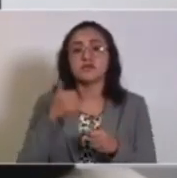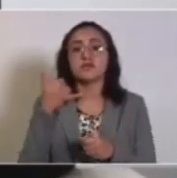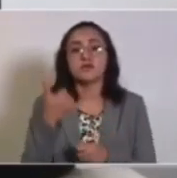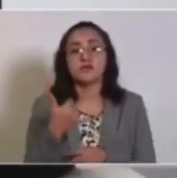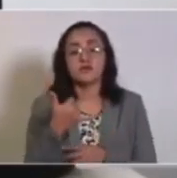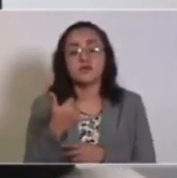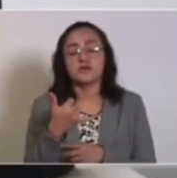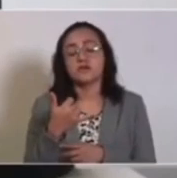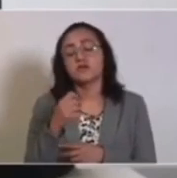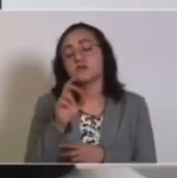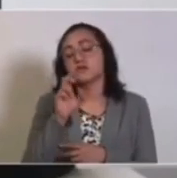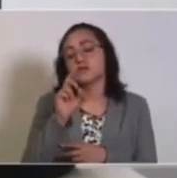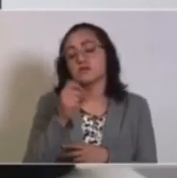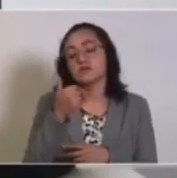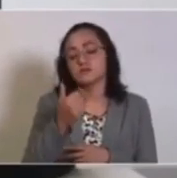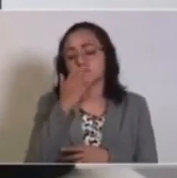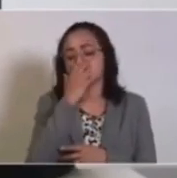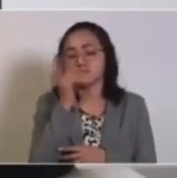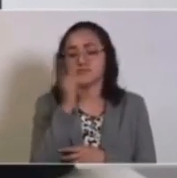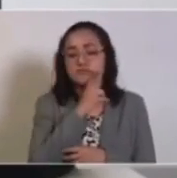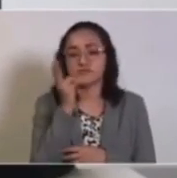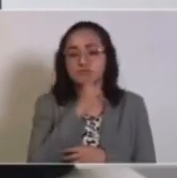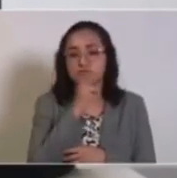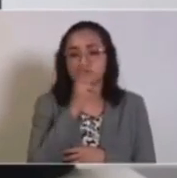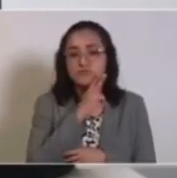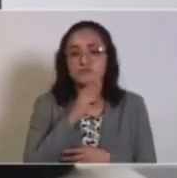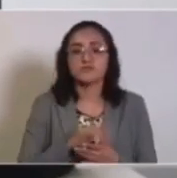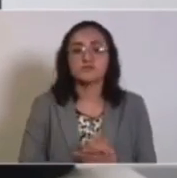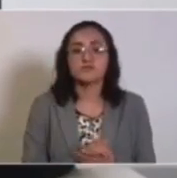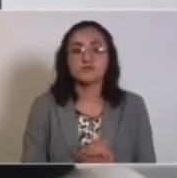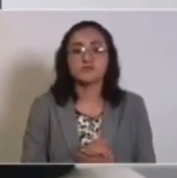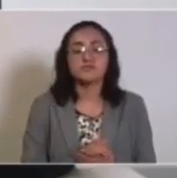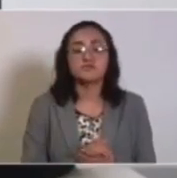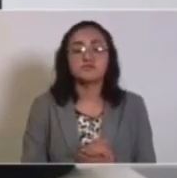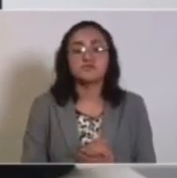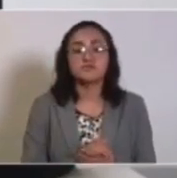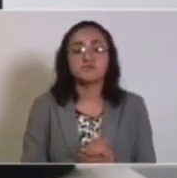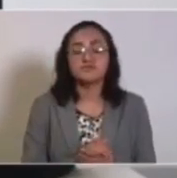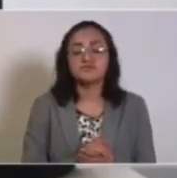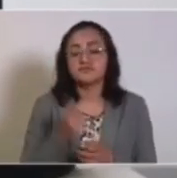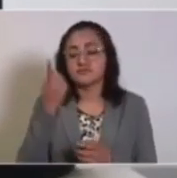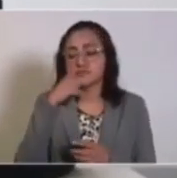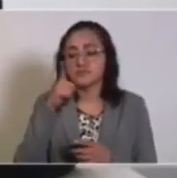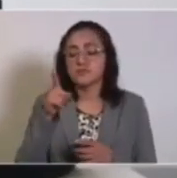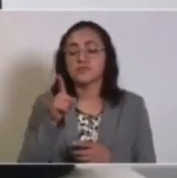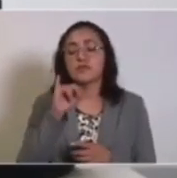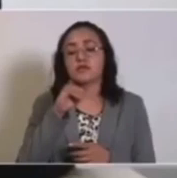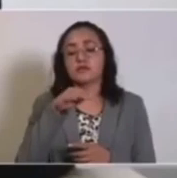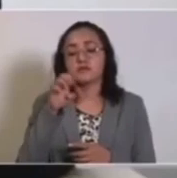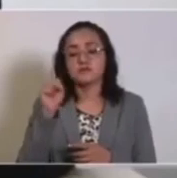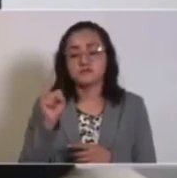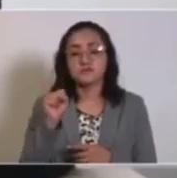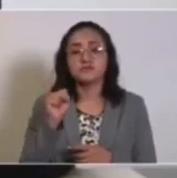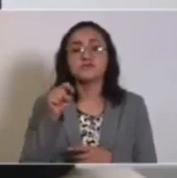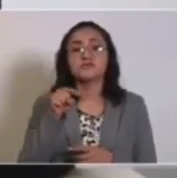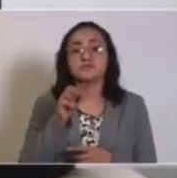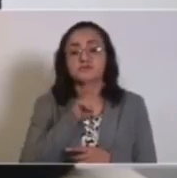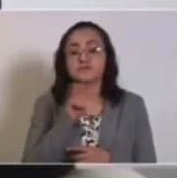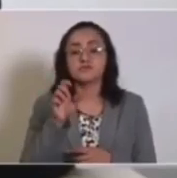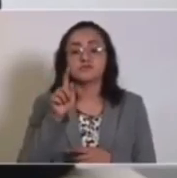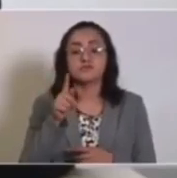con 36 de ellas conectadas a ventila ventilador mecánico para el instituto mexicano del seguro social